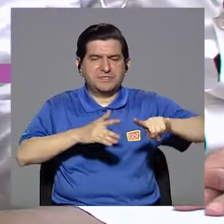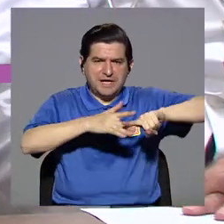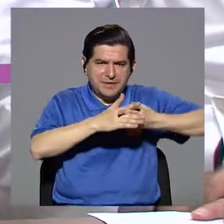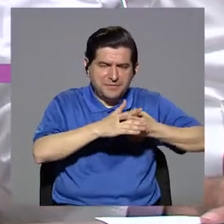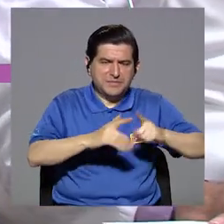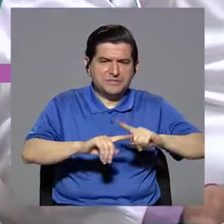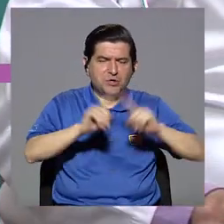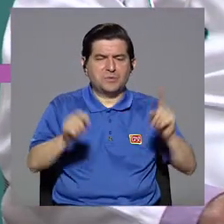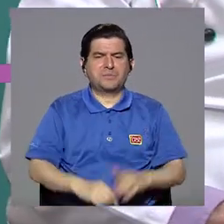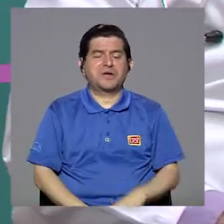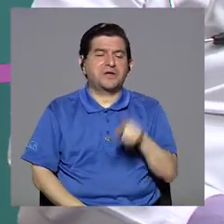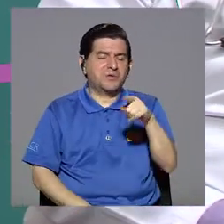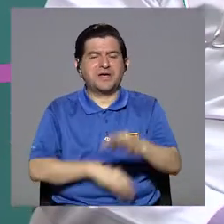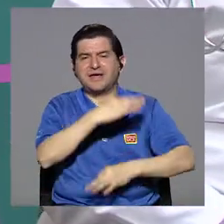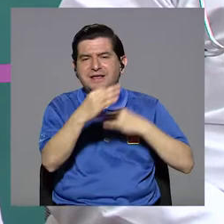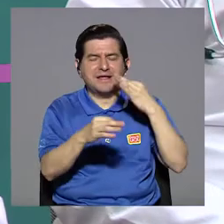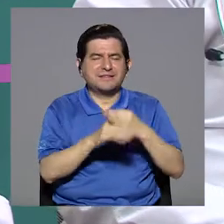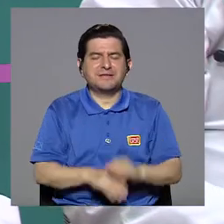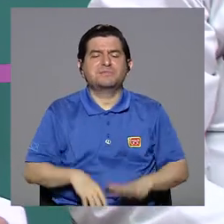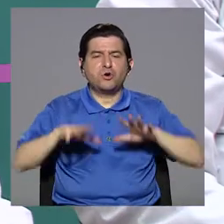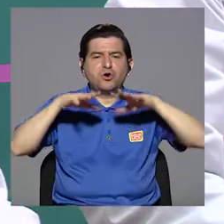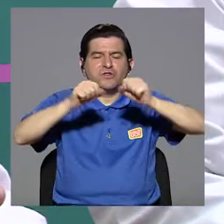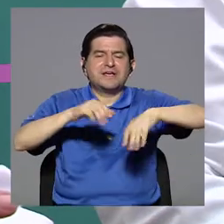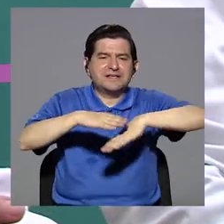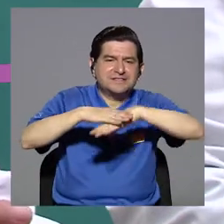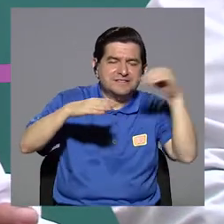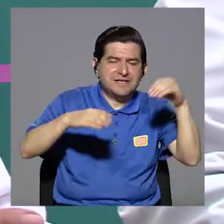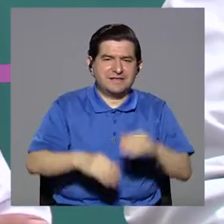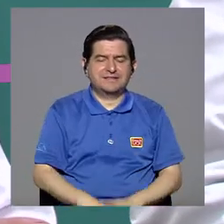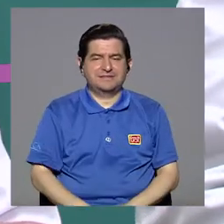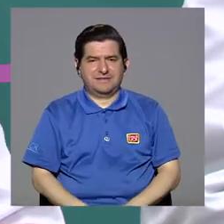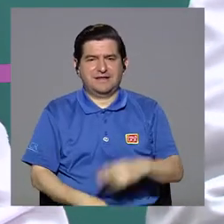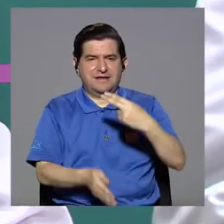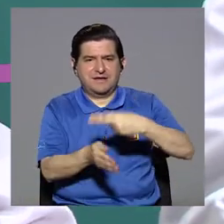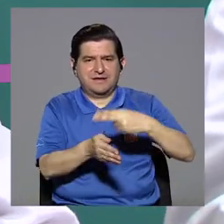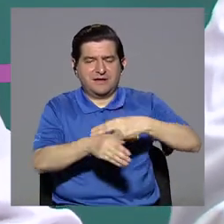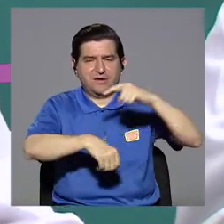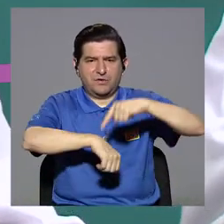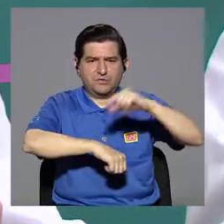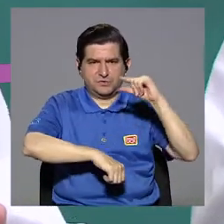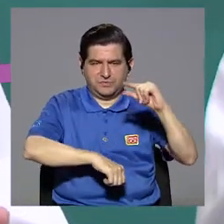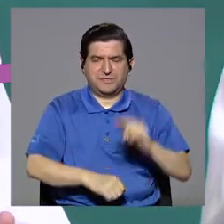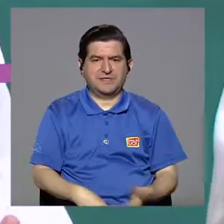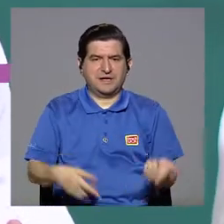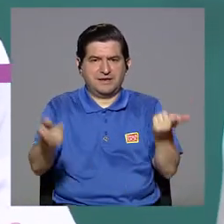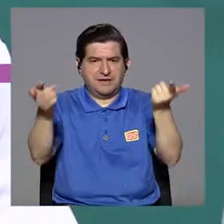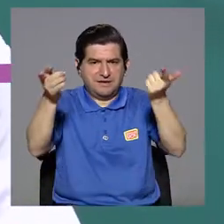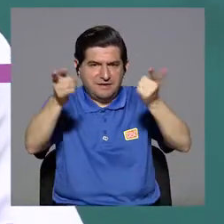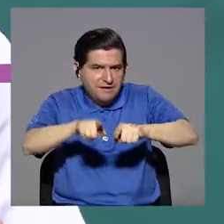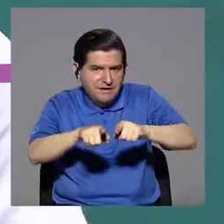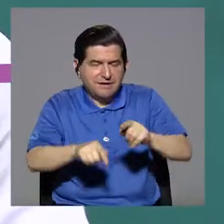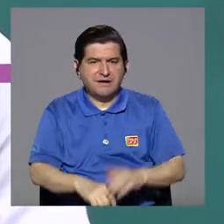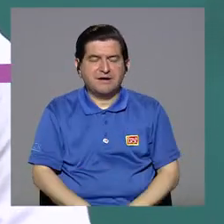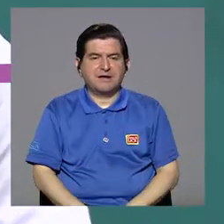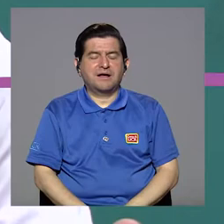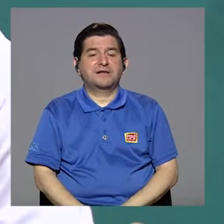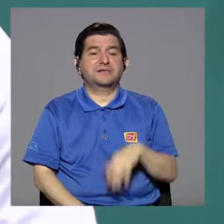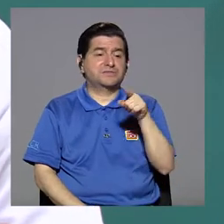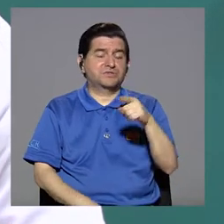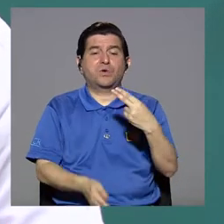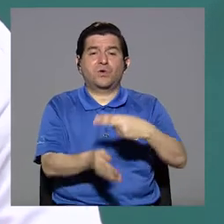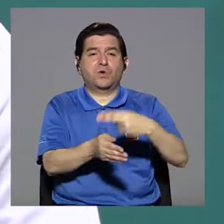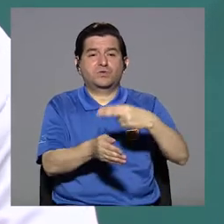empezó a hacerlo pero ha sido un tipo de consulta externa que era diferente que lo manejaba el hospital de día que es hospital de la parte un